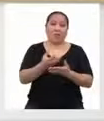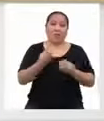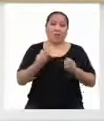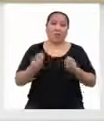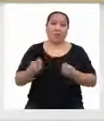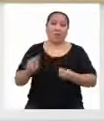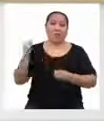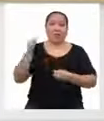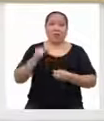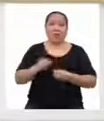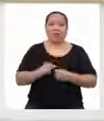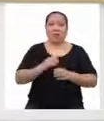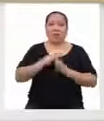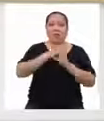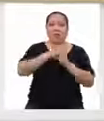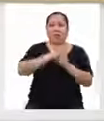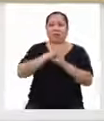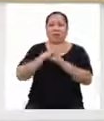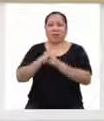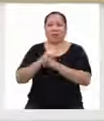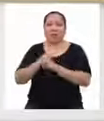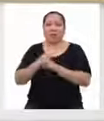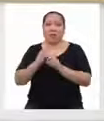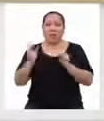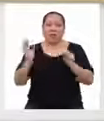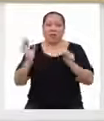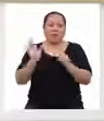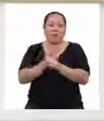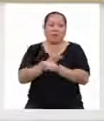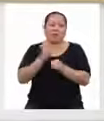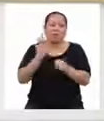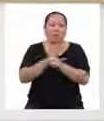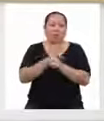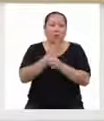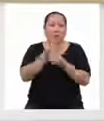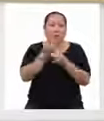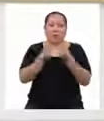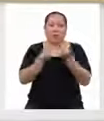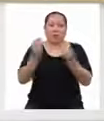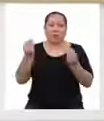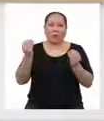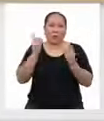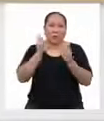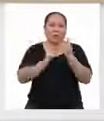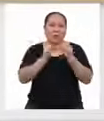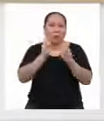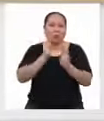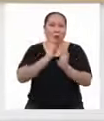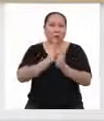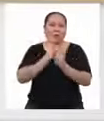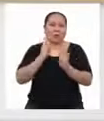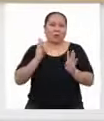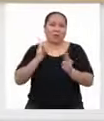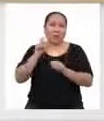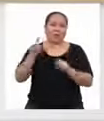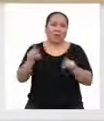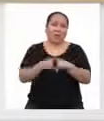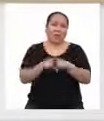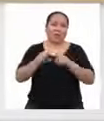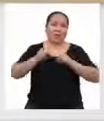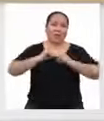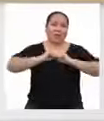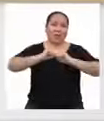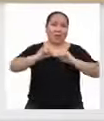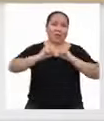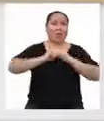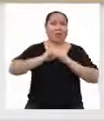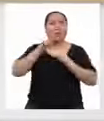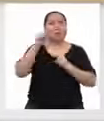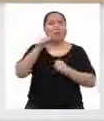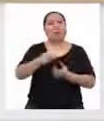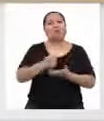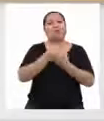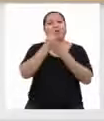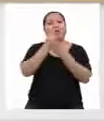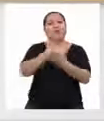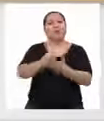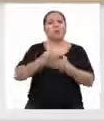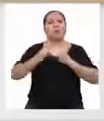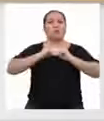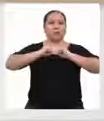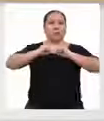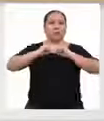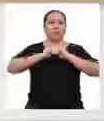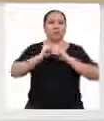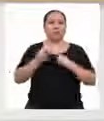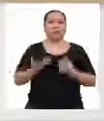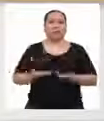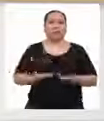así, además de evitar las aglomeraciones en algunos paraderos, se hace algo de deporte. Es básico para el bienestar mantener